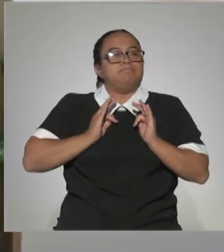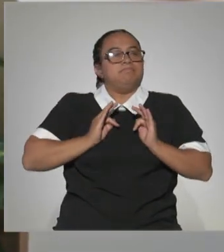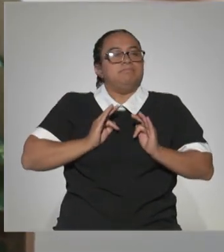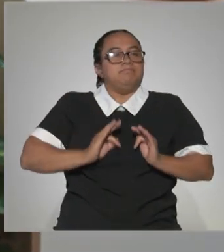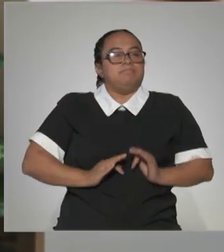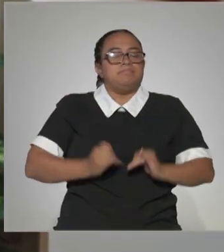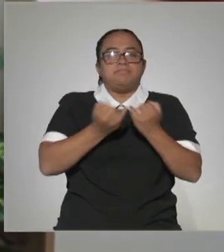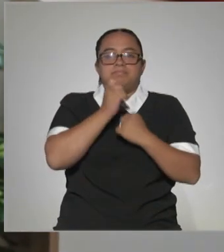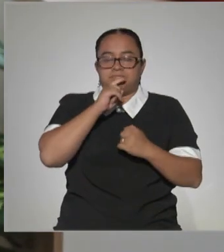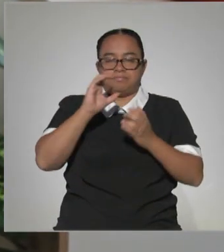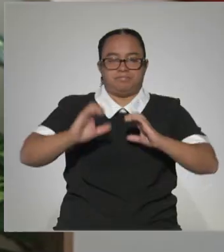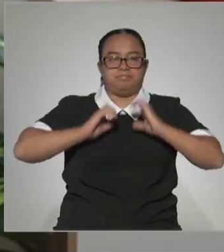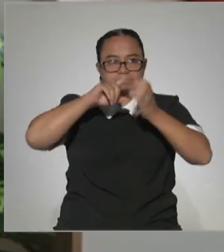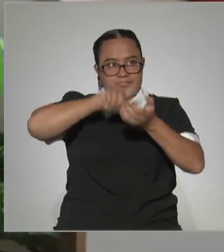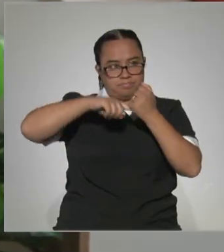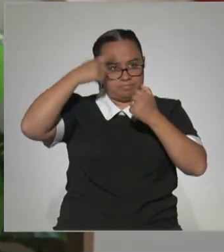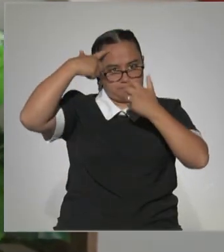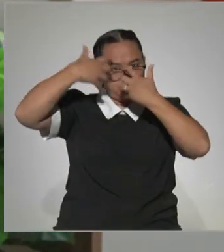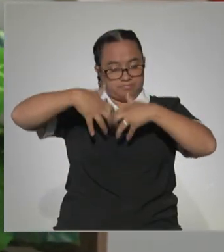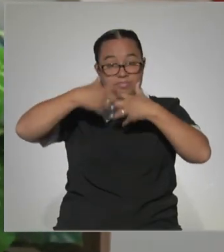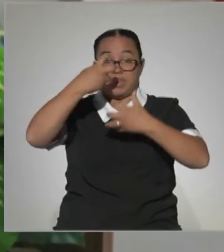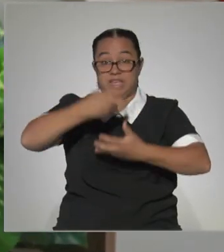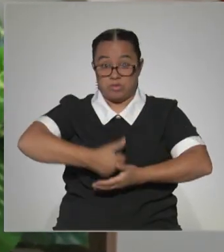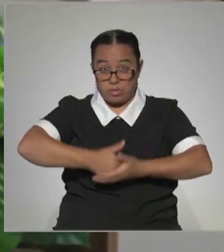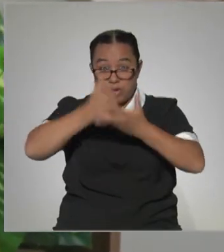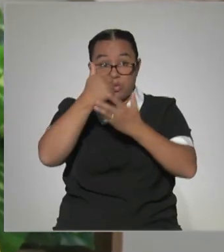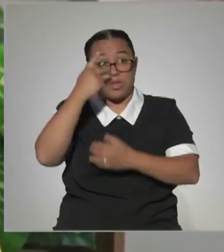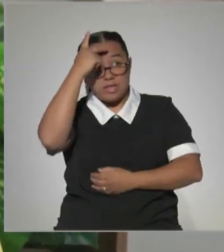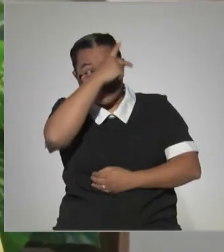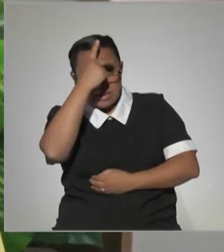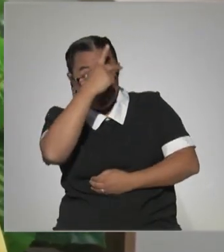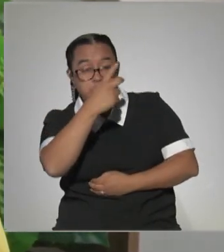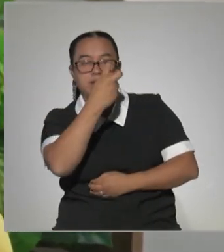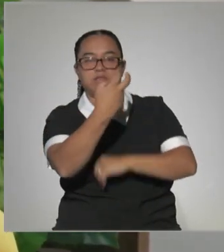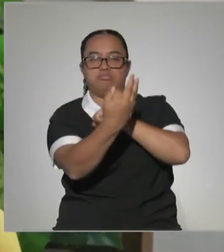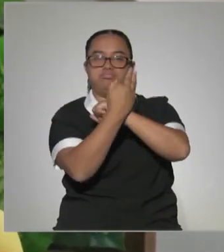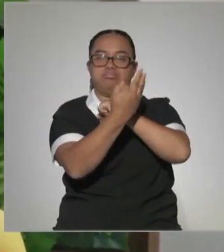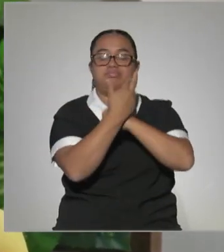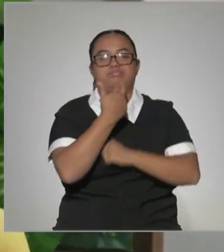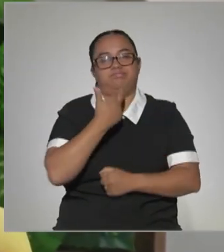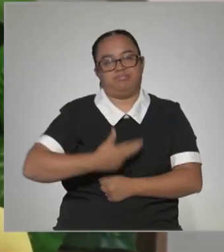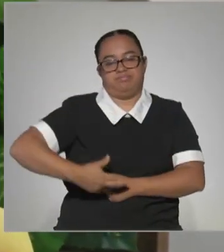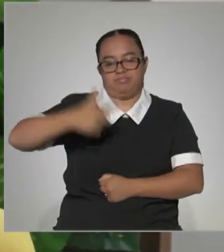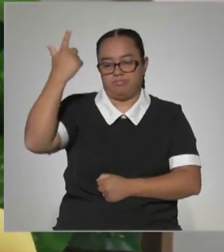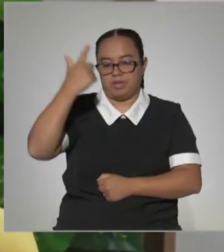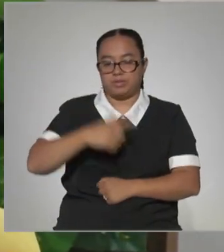cuidar nuestra salud mental es una inversión en nuestro bienestar.